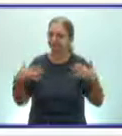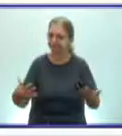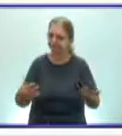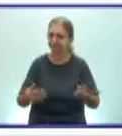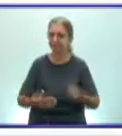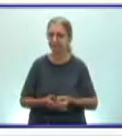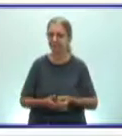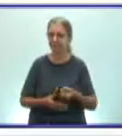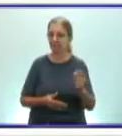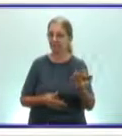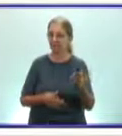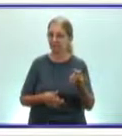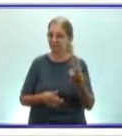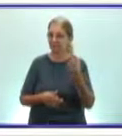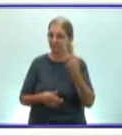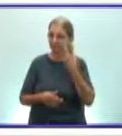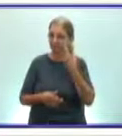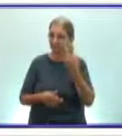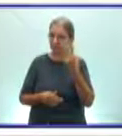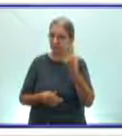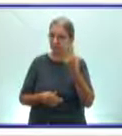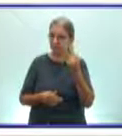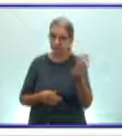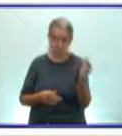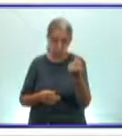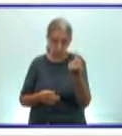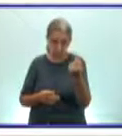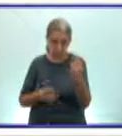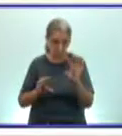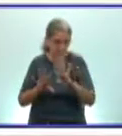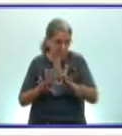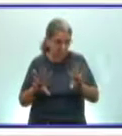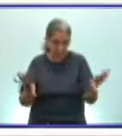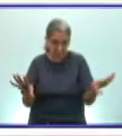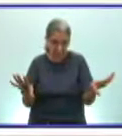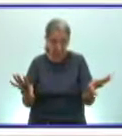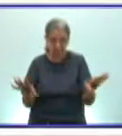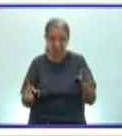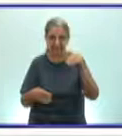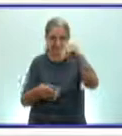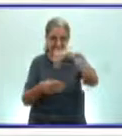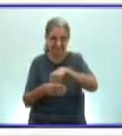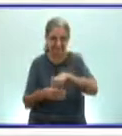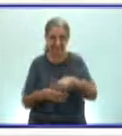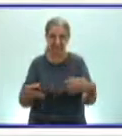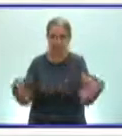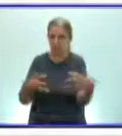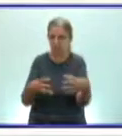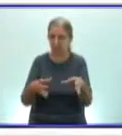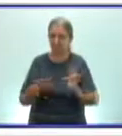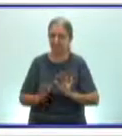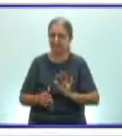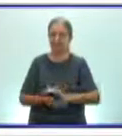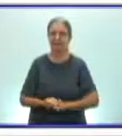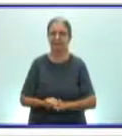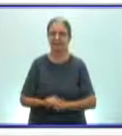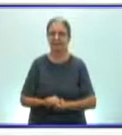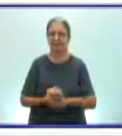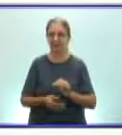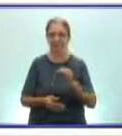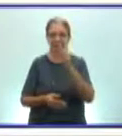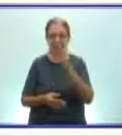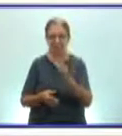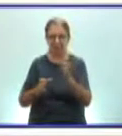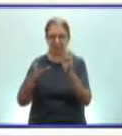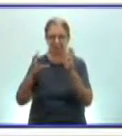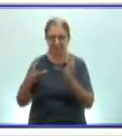estoy mostrando la fila referente al tercer motivo, al de pertenecer a un grupo. La frecuencia absoluta